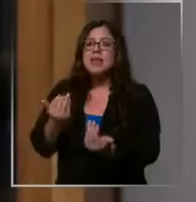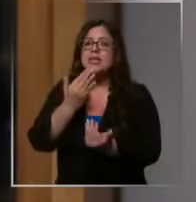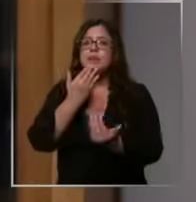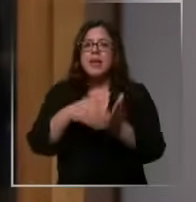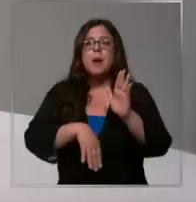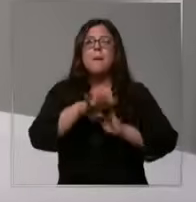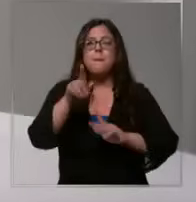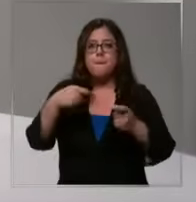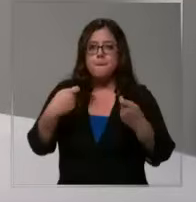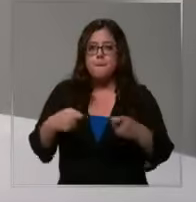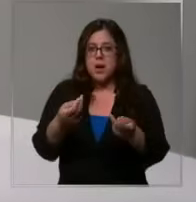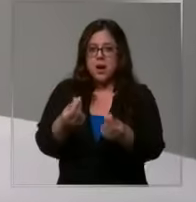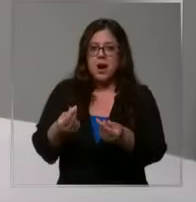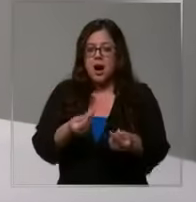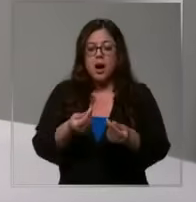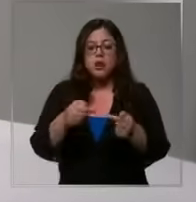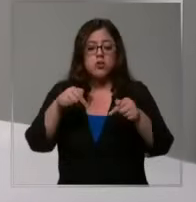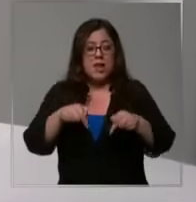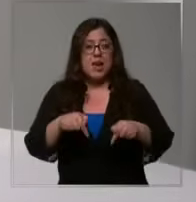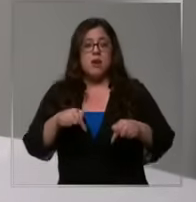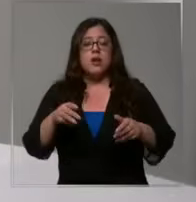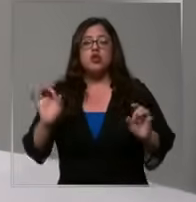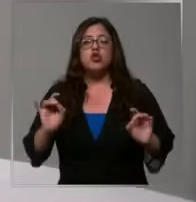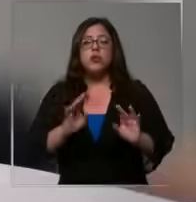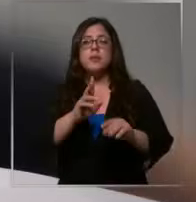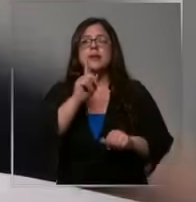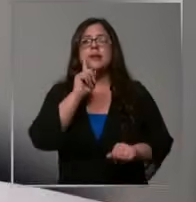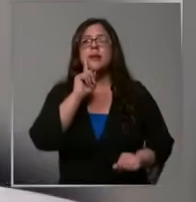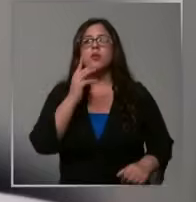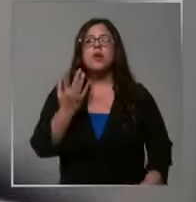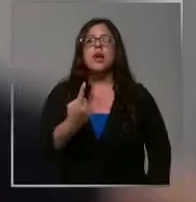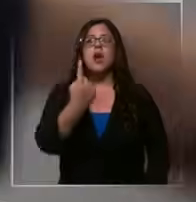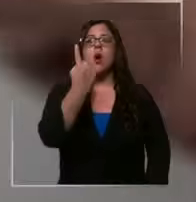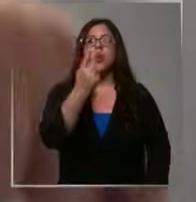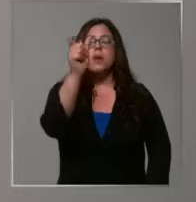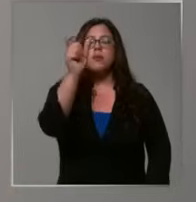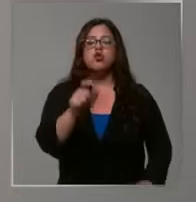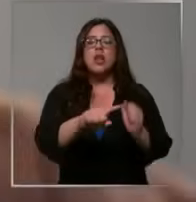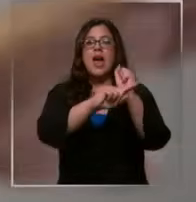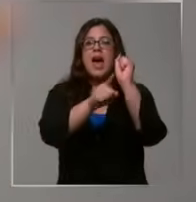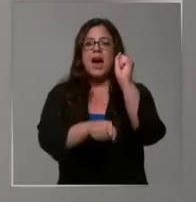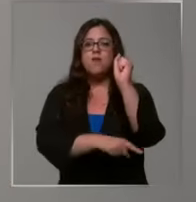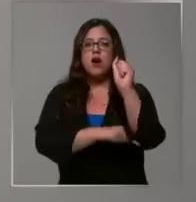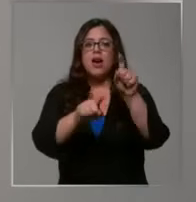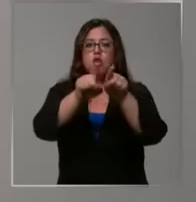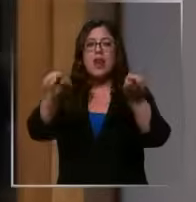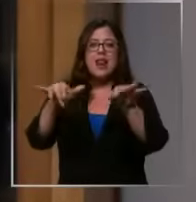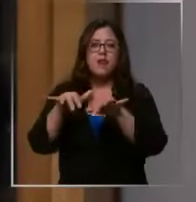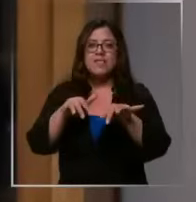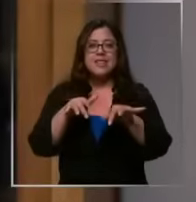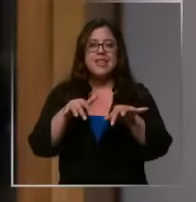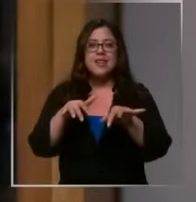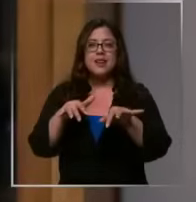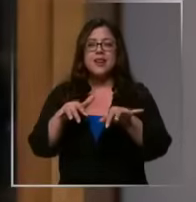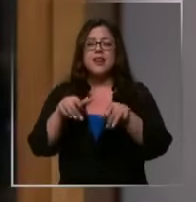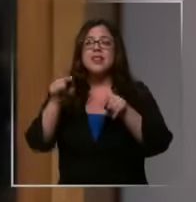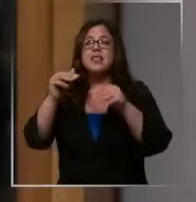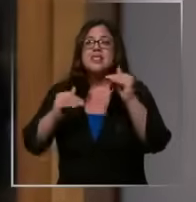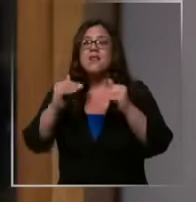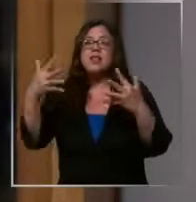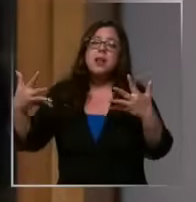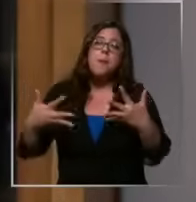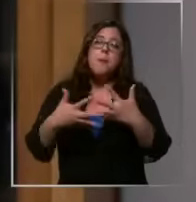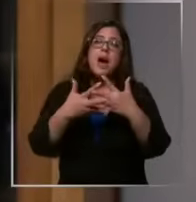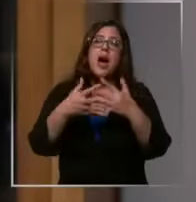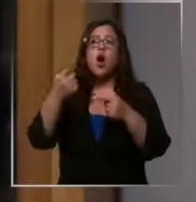mayor financiamiento. Nosotros en la actualidad solamente contamos con un abogado en la Oficina Internacional y que a veces se complementa con una